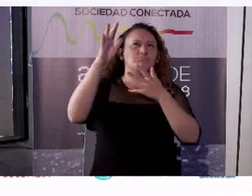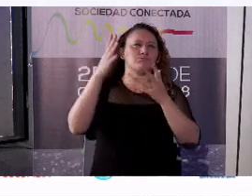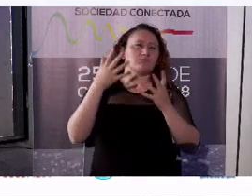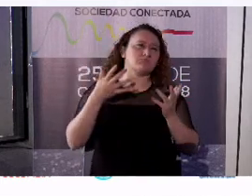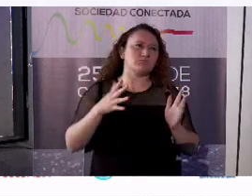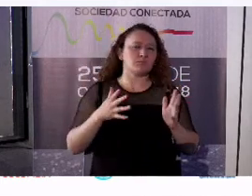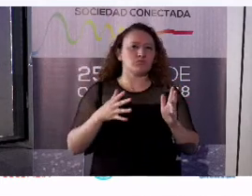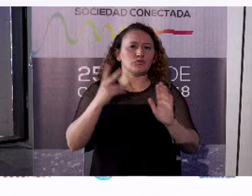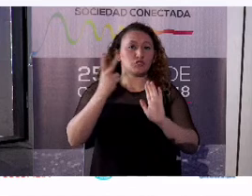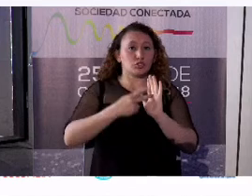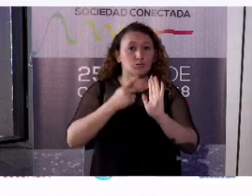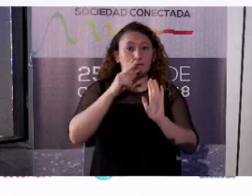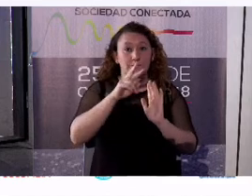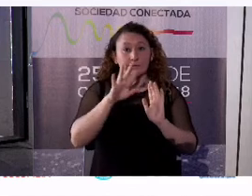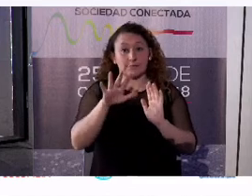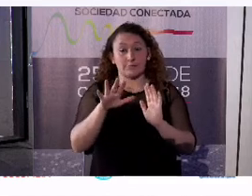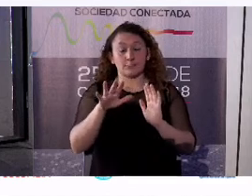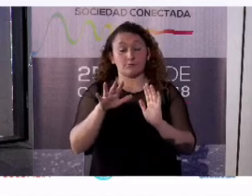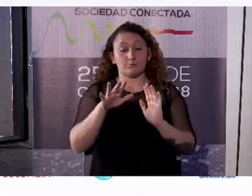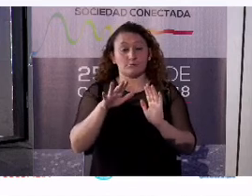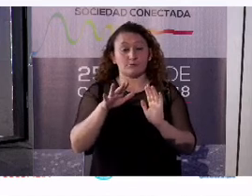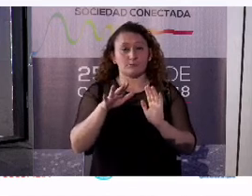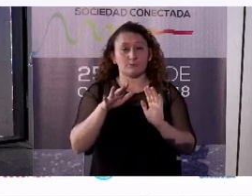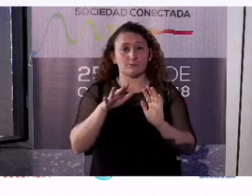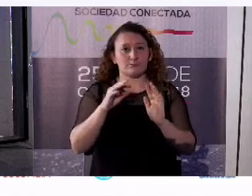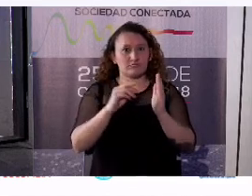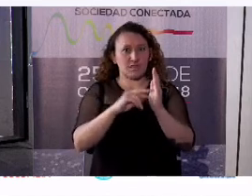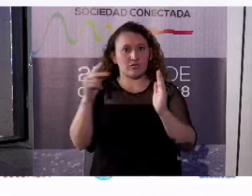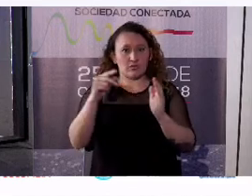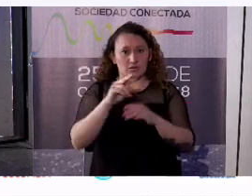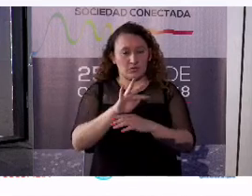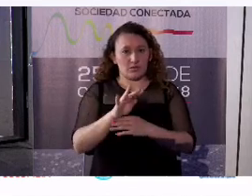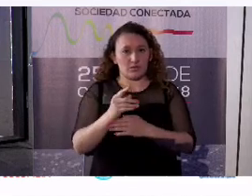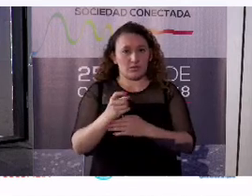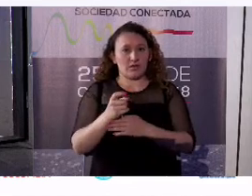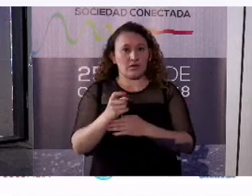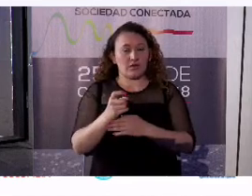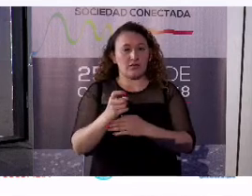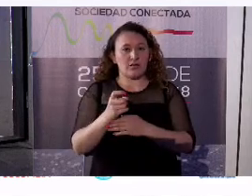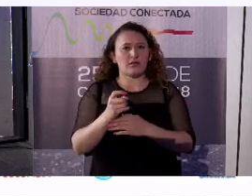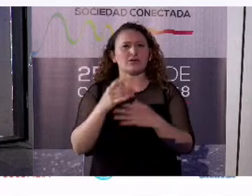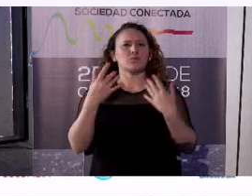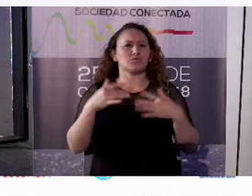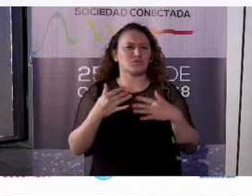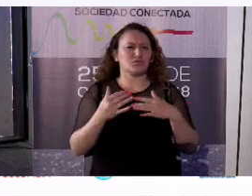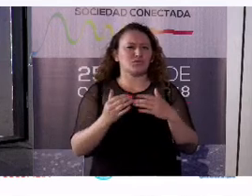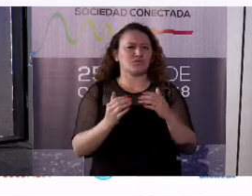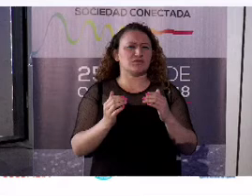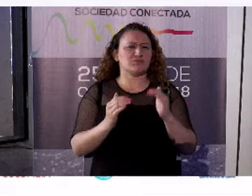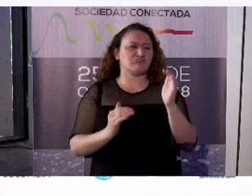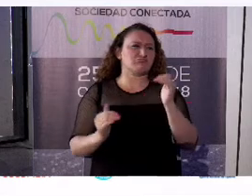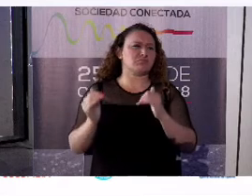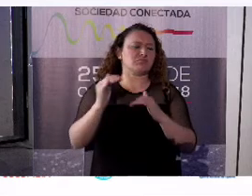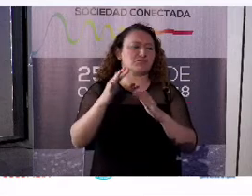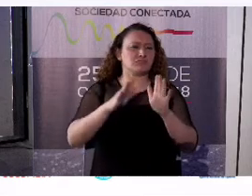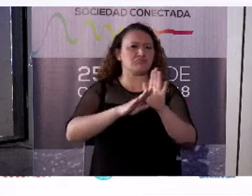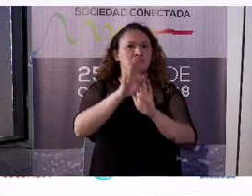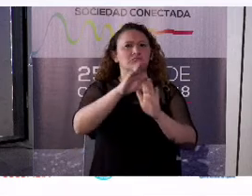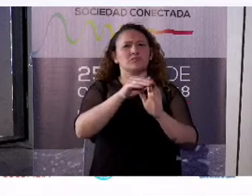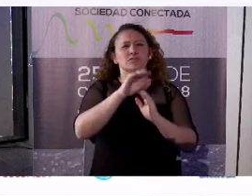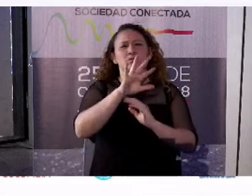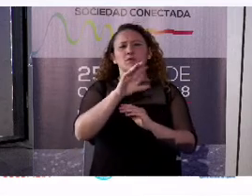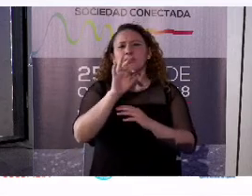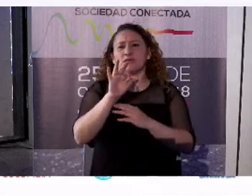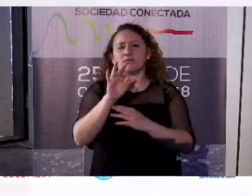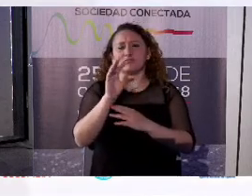año 2025 la tecnología 4G se va posici ionar a un 53 por y ya para